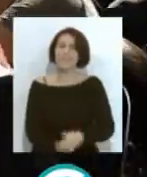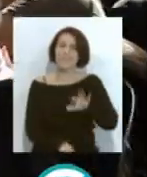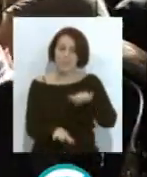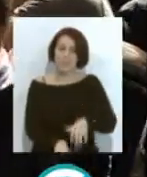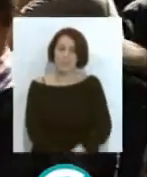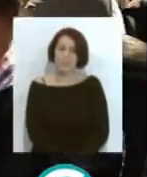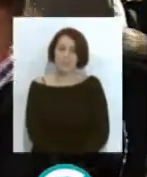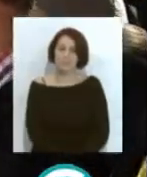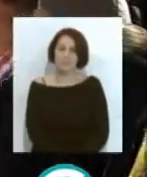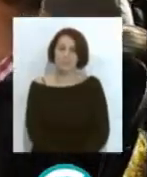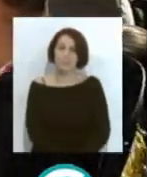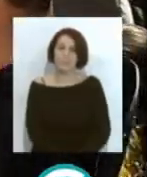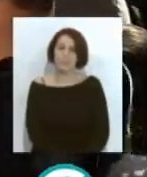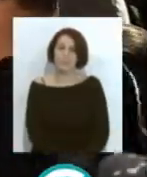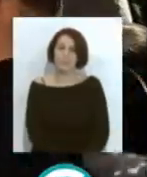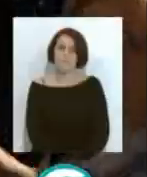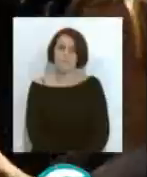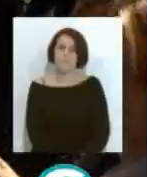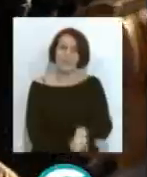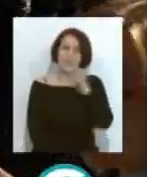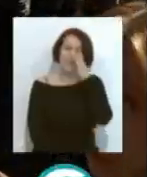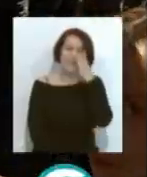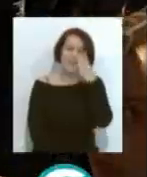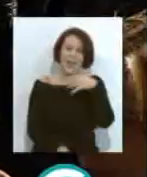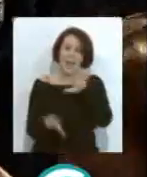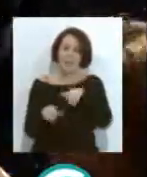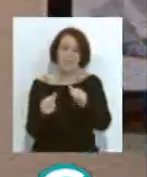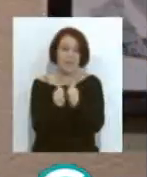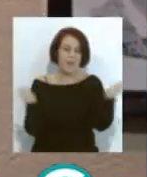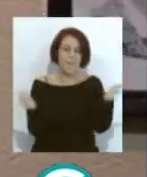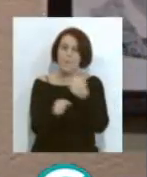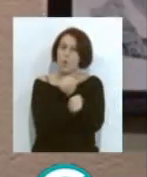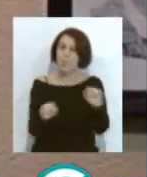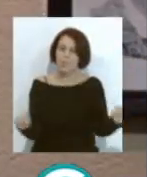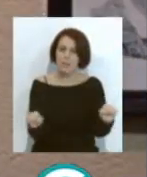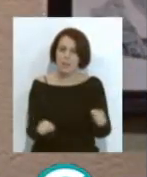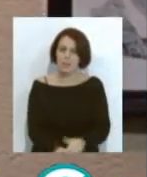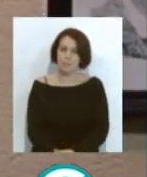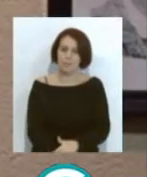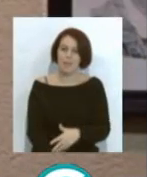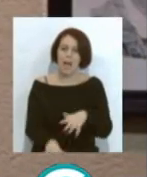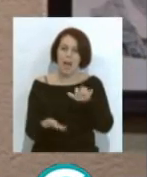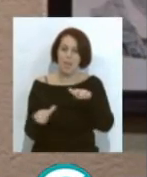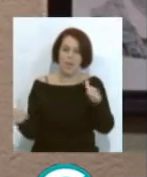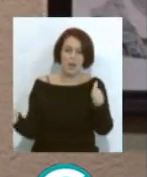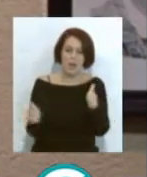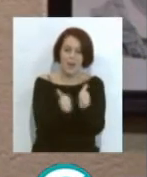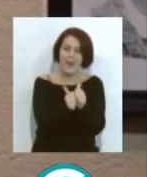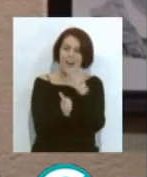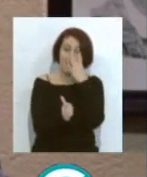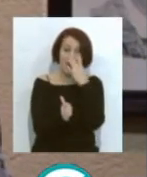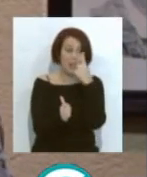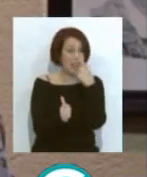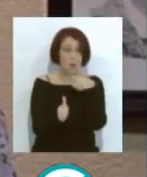Cádiz es imposible separarlo de su carnaval, va con Cádiz, al igual que el Carnaval